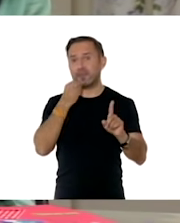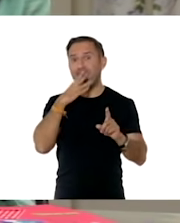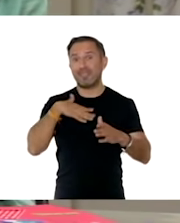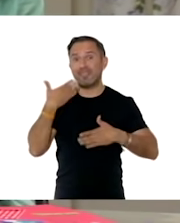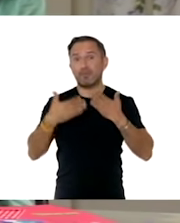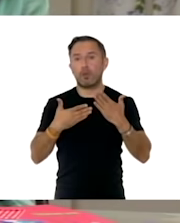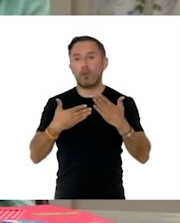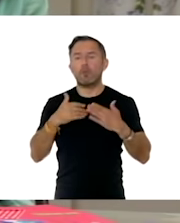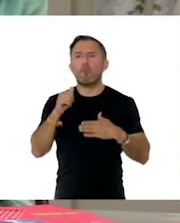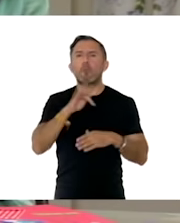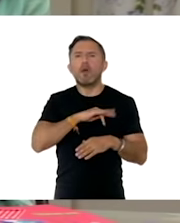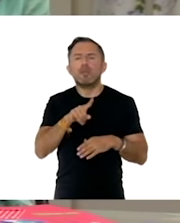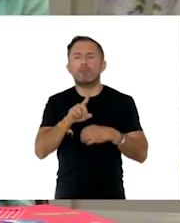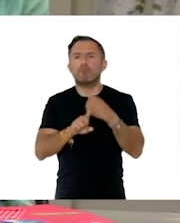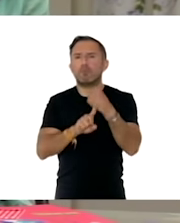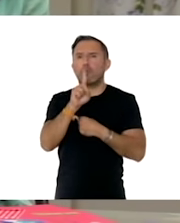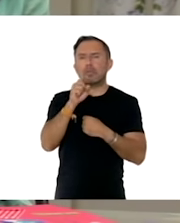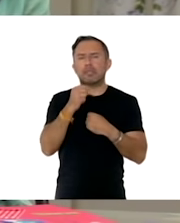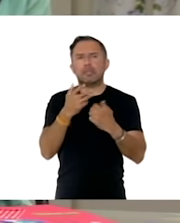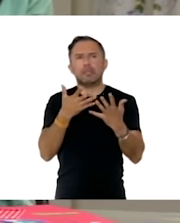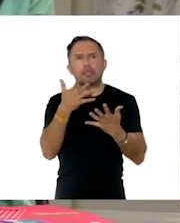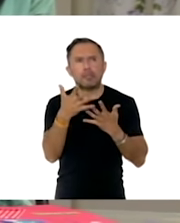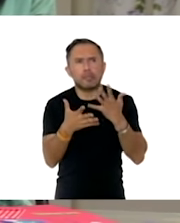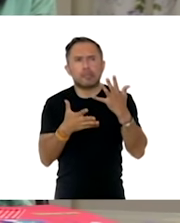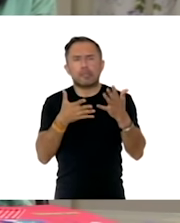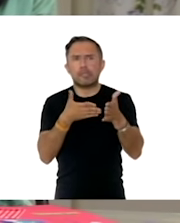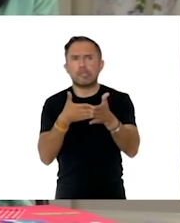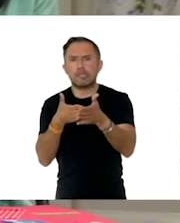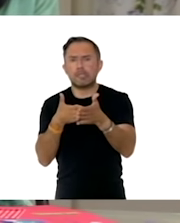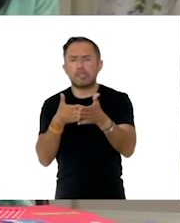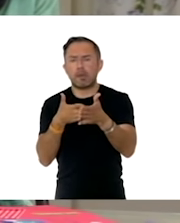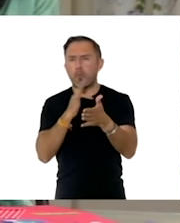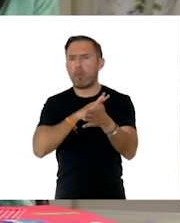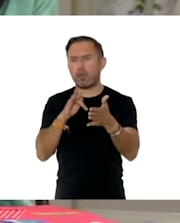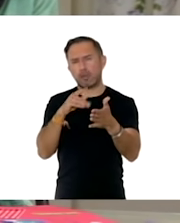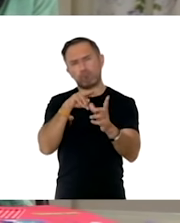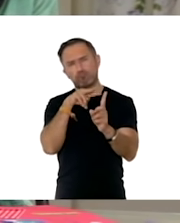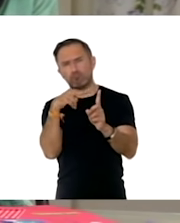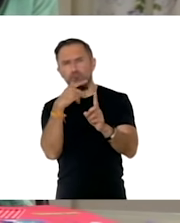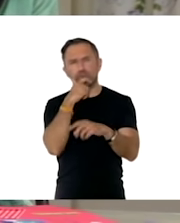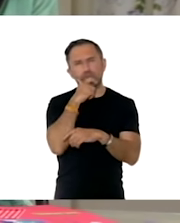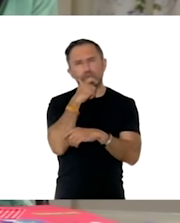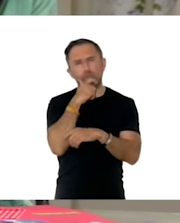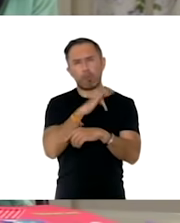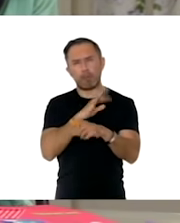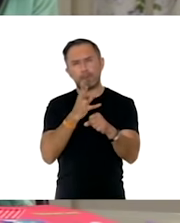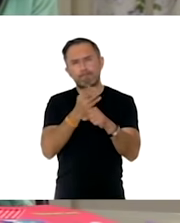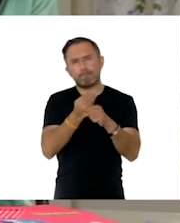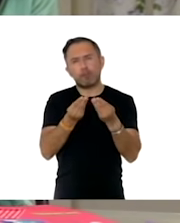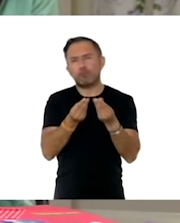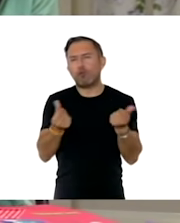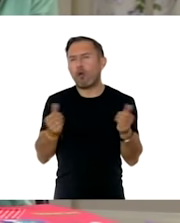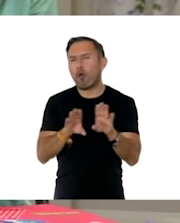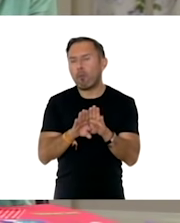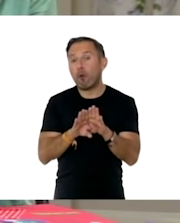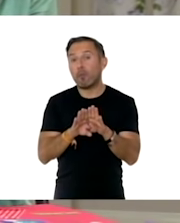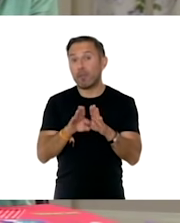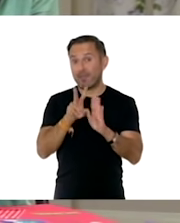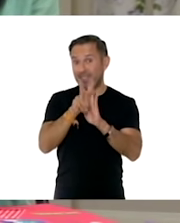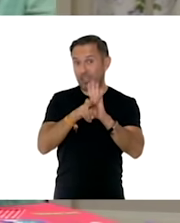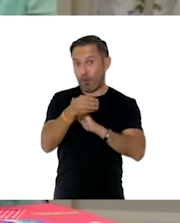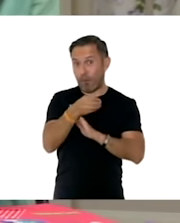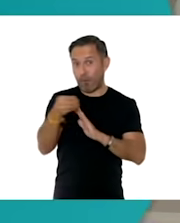distintas formas de enfrentar los conflictos. Al final te haremos algunas preguntas para que pienses un poco más sobre lo que